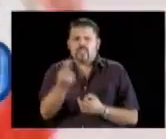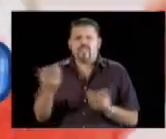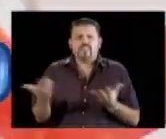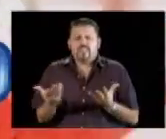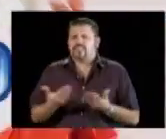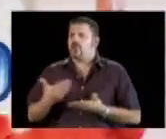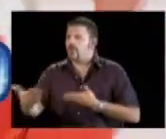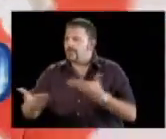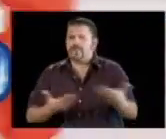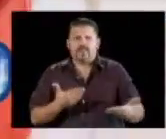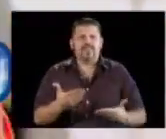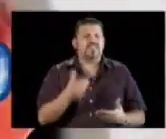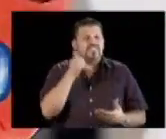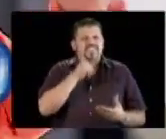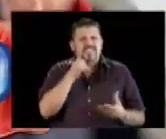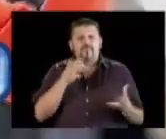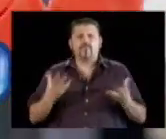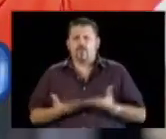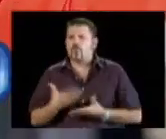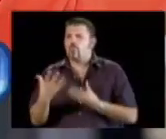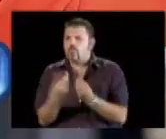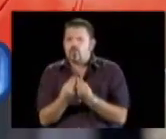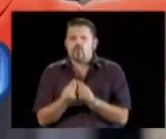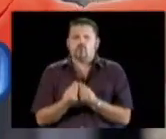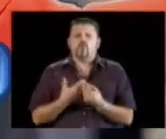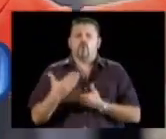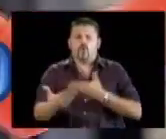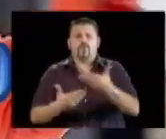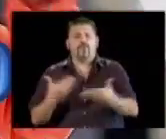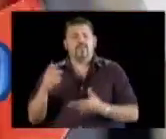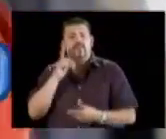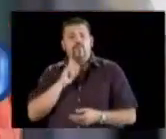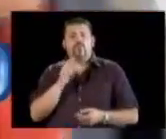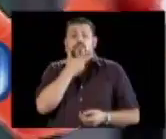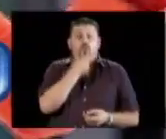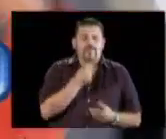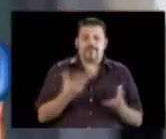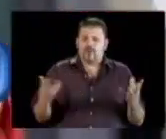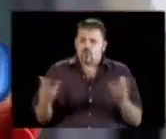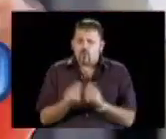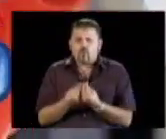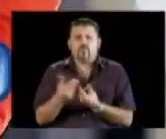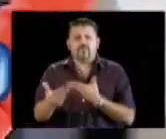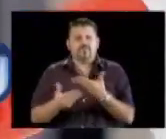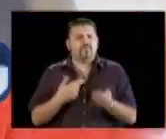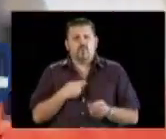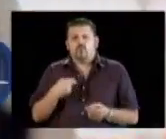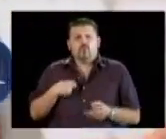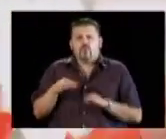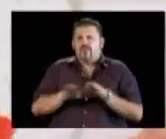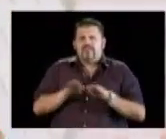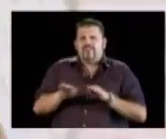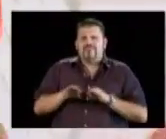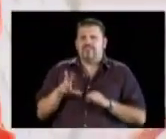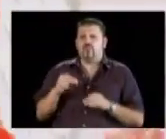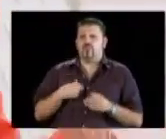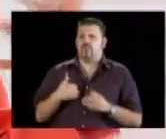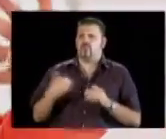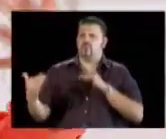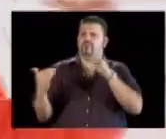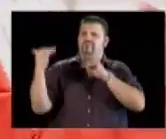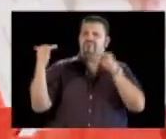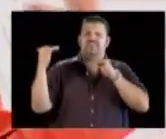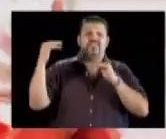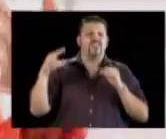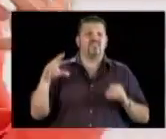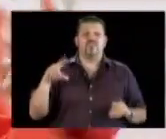y yo compartimos. Somos dos personas que hemos tenido mucho éxito, que somos muy trabajadores y nunca nos hemos competido. Por